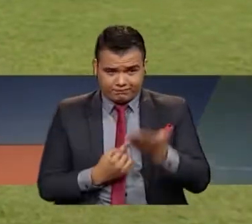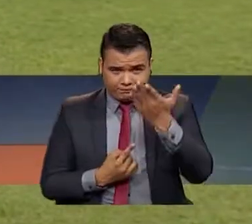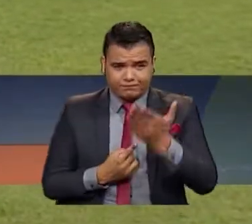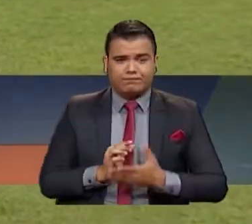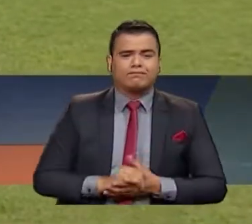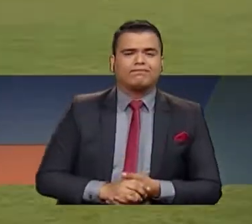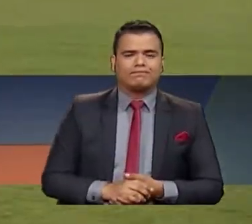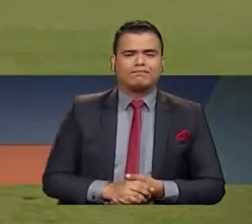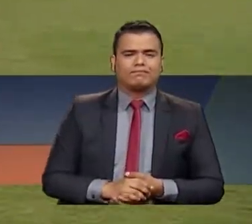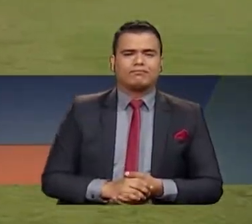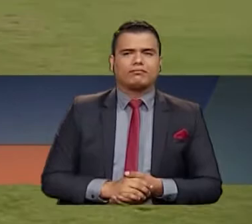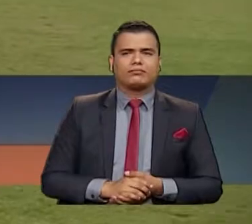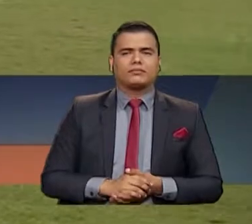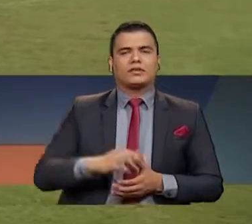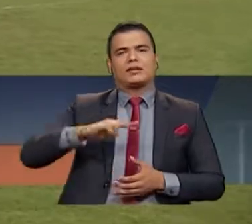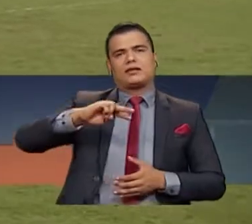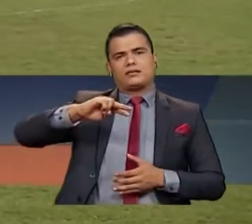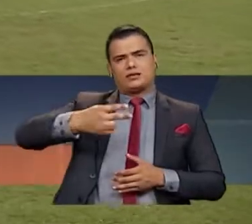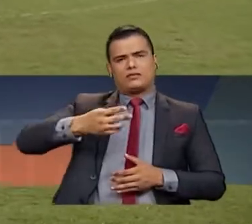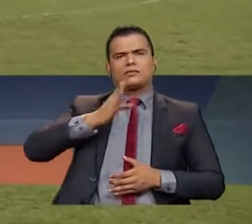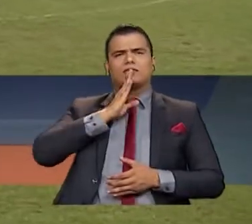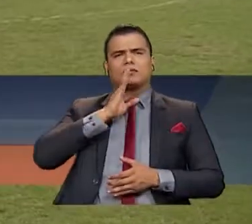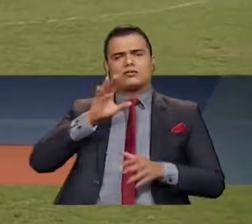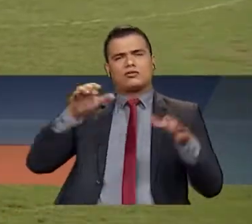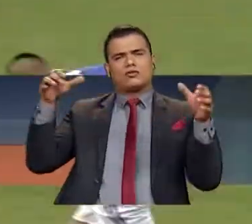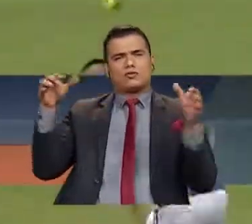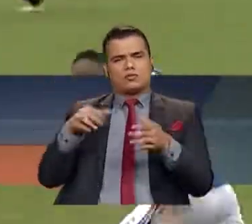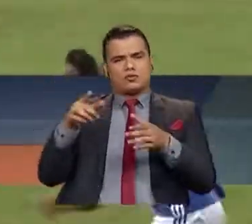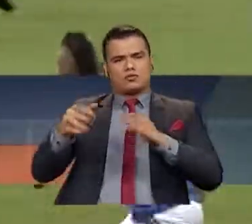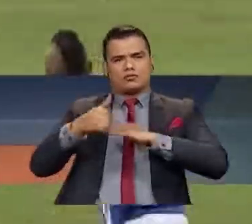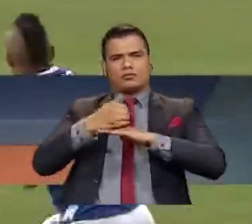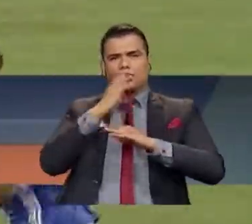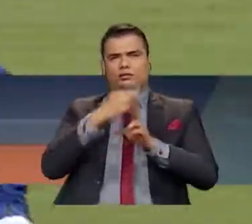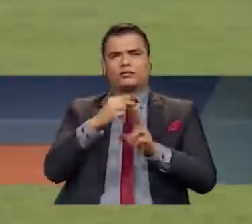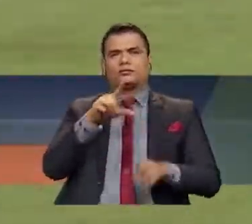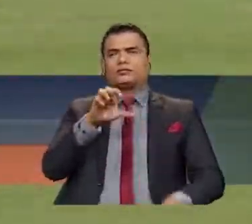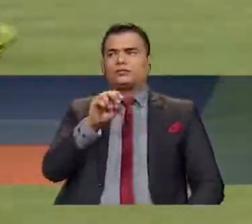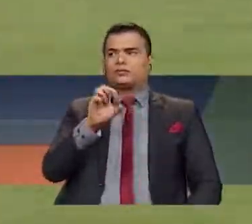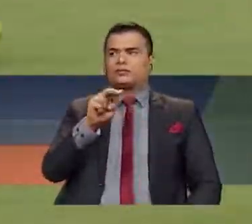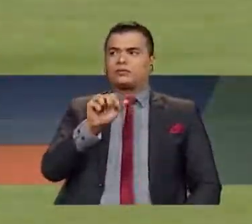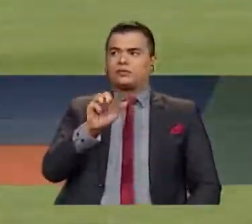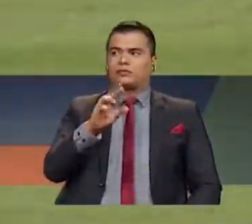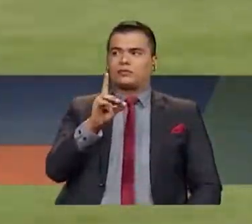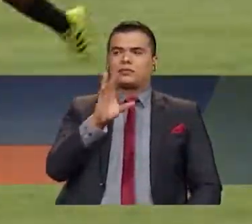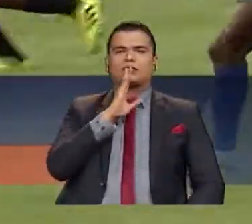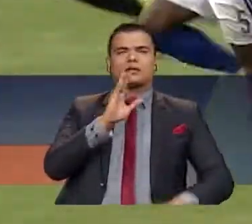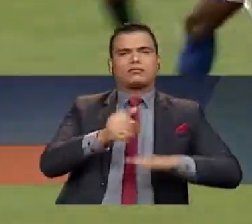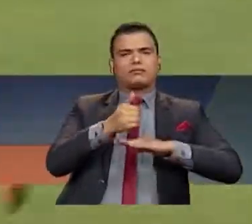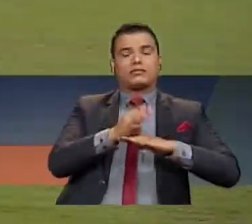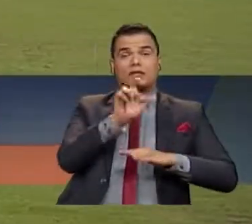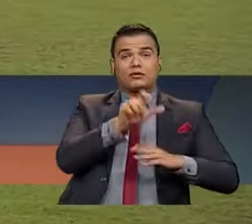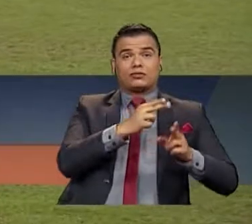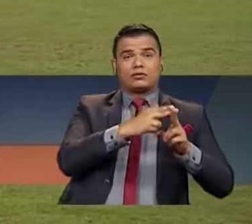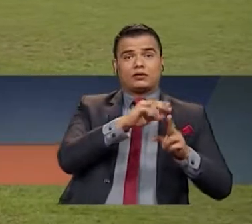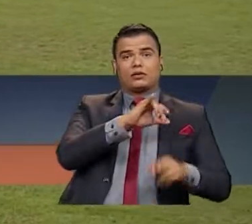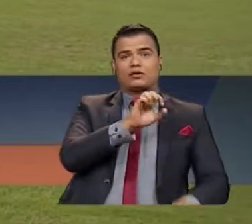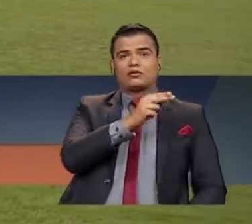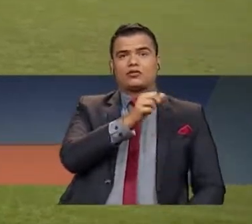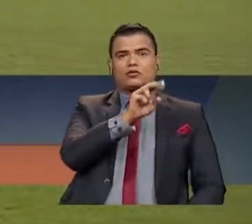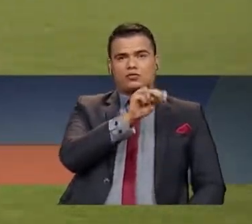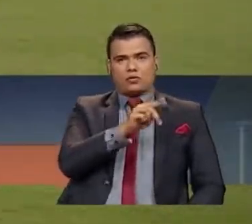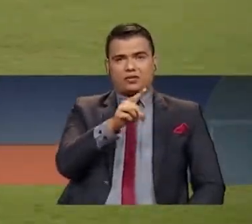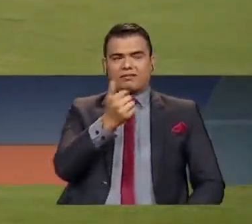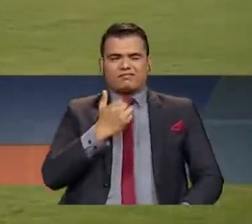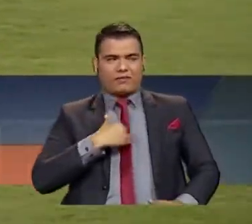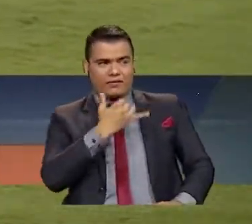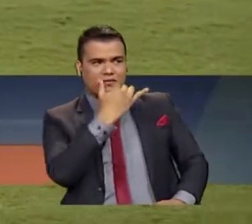Juan García. La segunda anotación para los dirigidos por Leonard Cardales fue obra de Johan Nazarí, quien aprovechó un mal